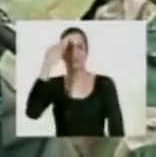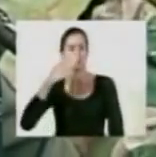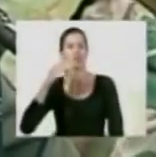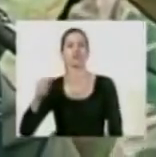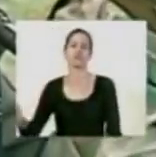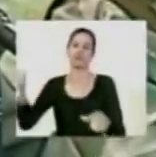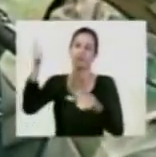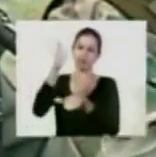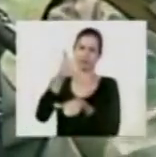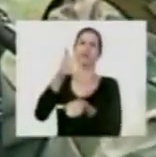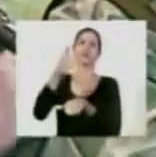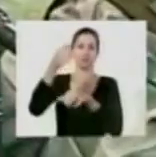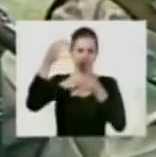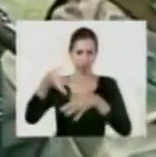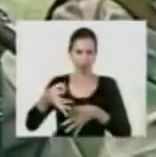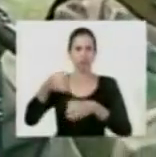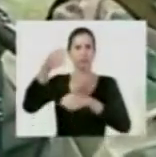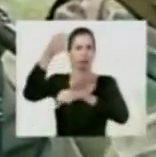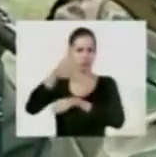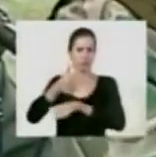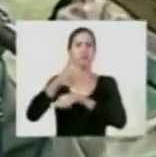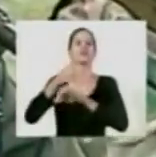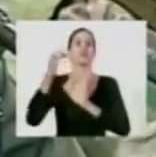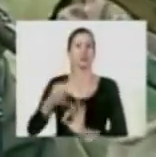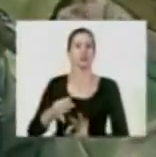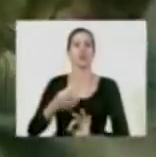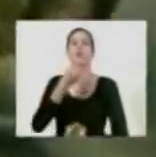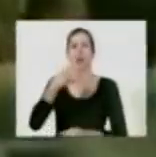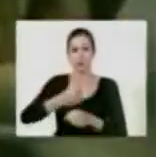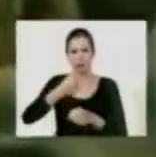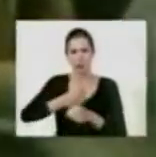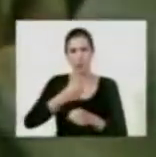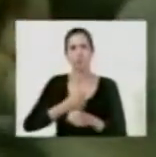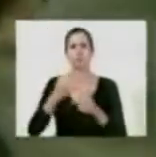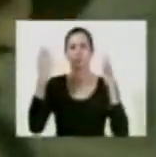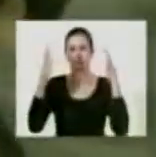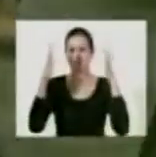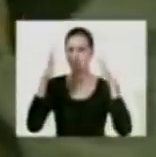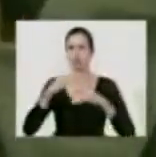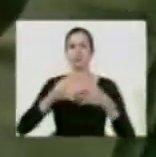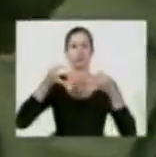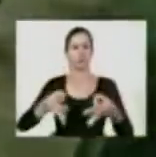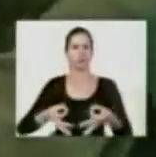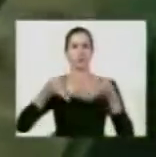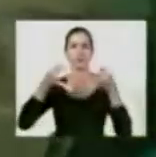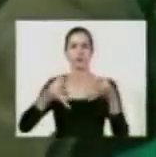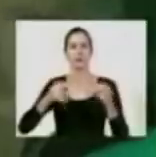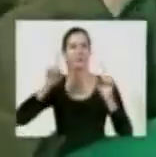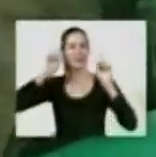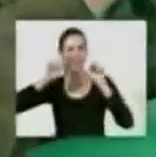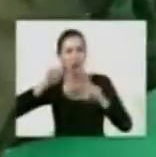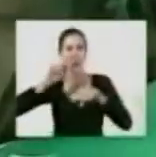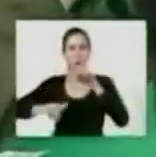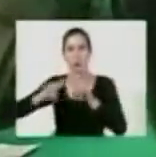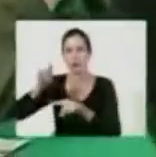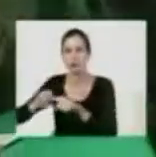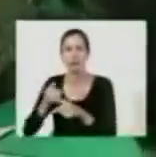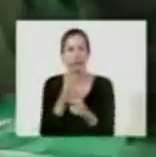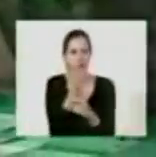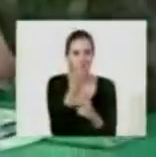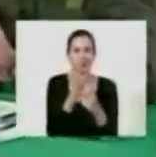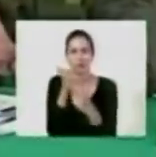funciones, al frente de la Fuerza Armada Nacional Bolivariana, emitiendo siempre conceptos estratégicos, lineamientos